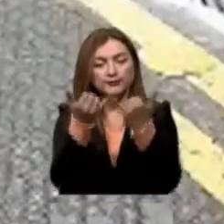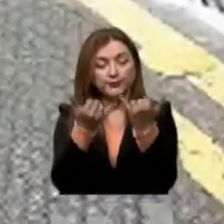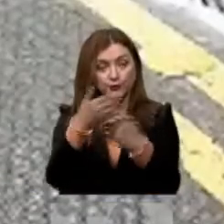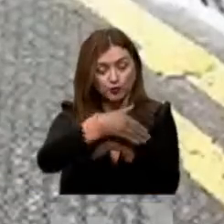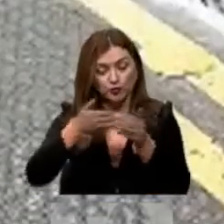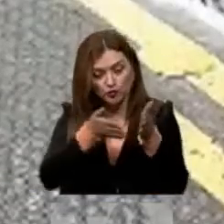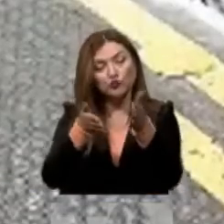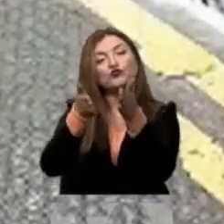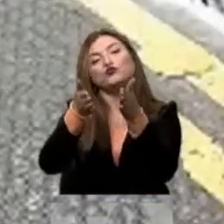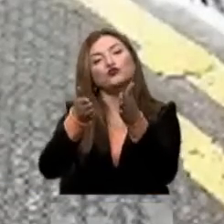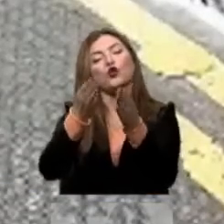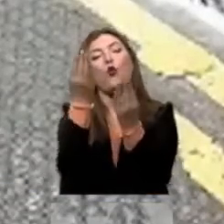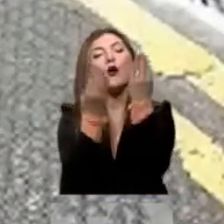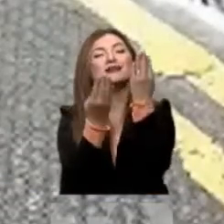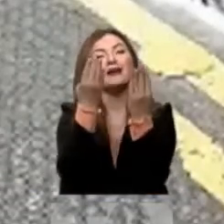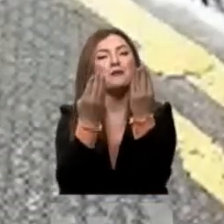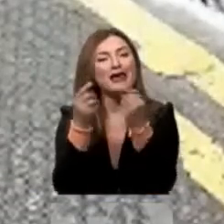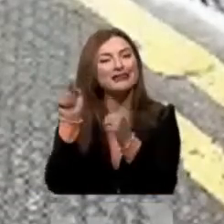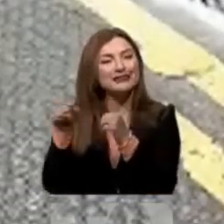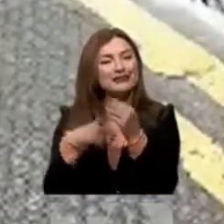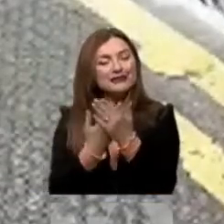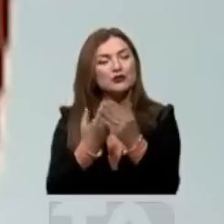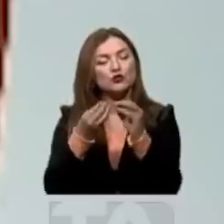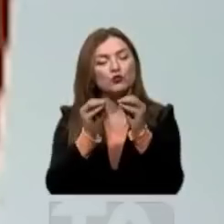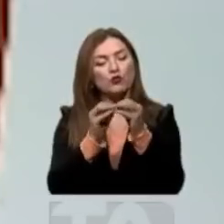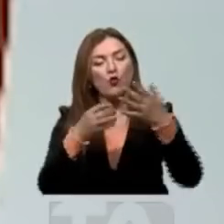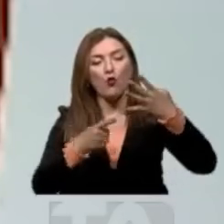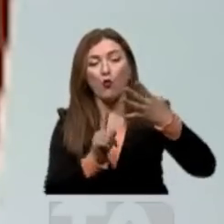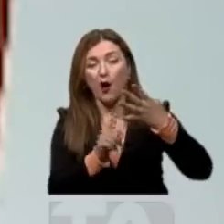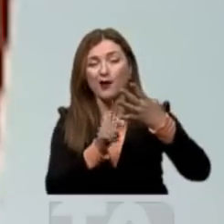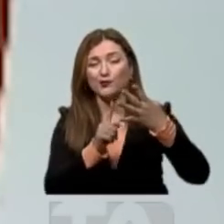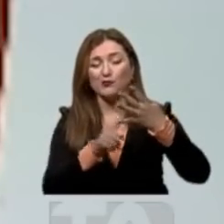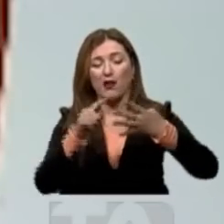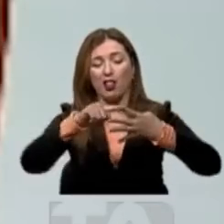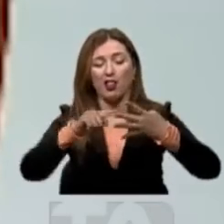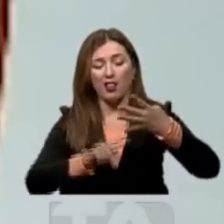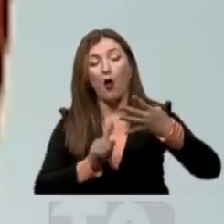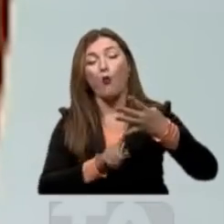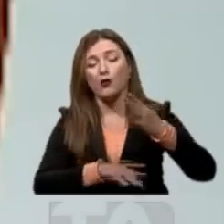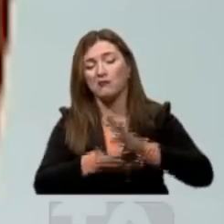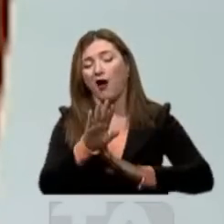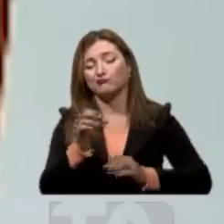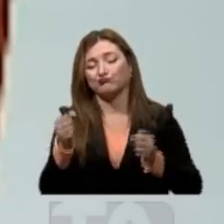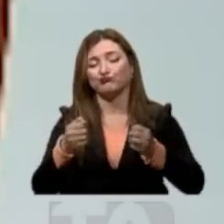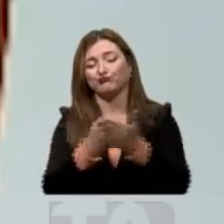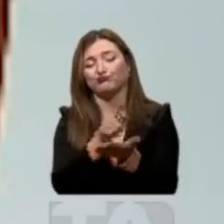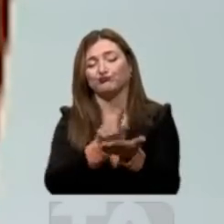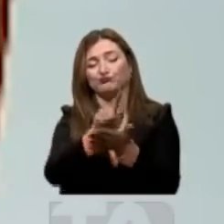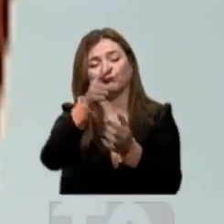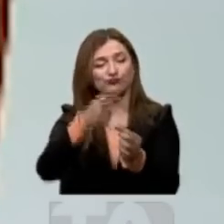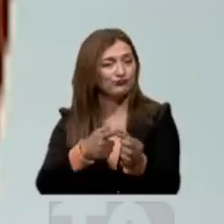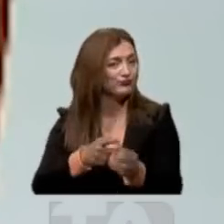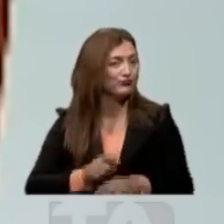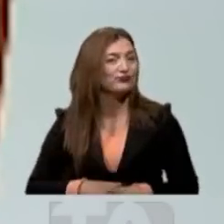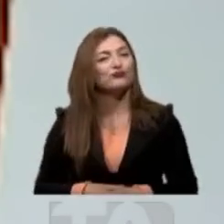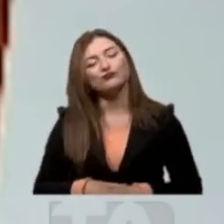avenida interoceánica Osvaldo Guayasamín ocupa el cuarto lugar de las vías con mayor siniestro de tránsito en el Distrito Metropolitano de